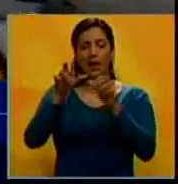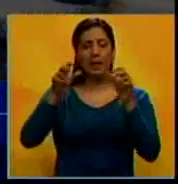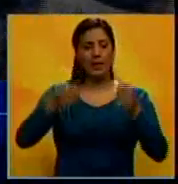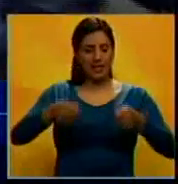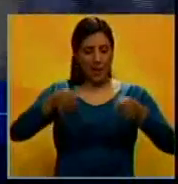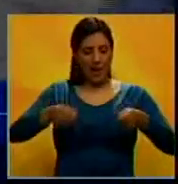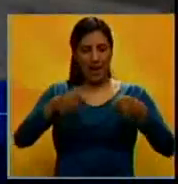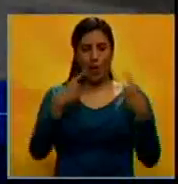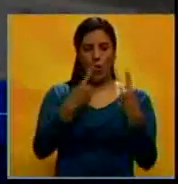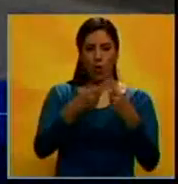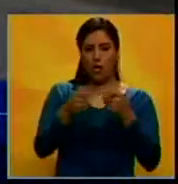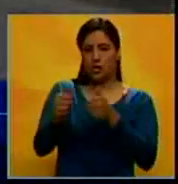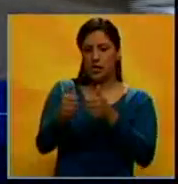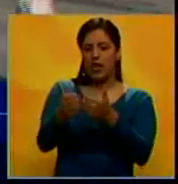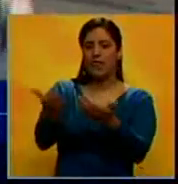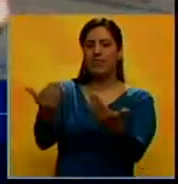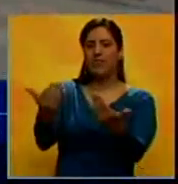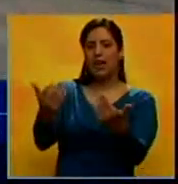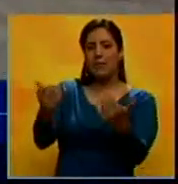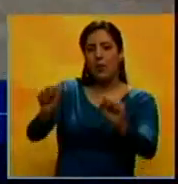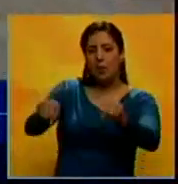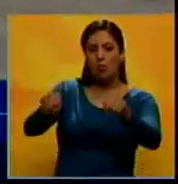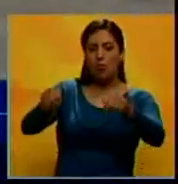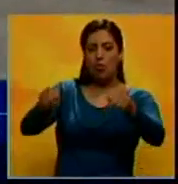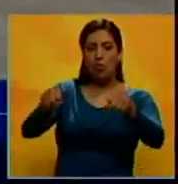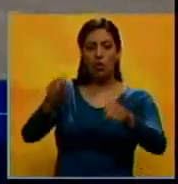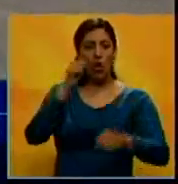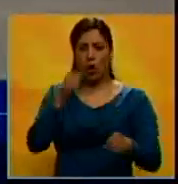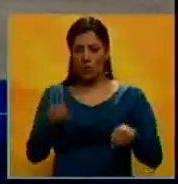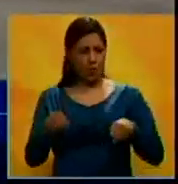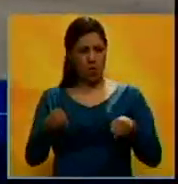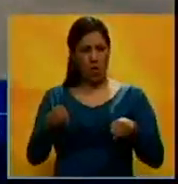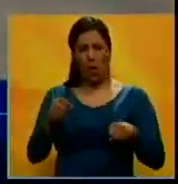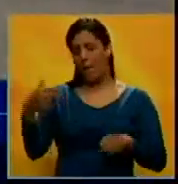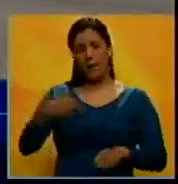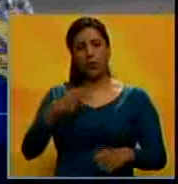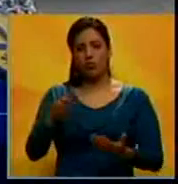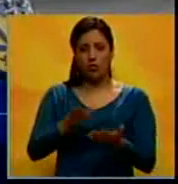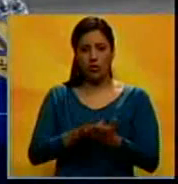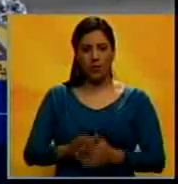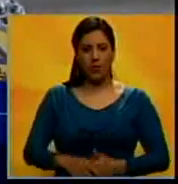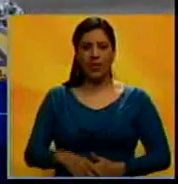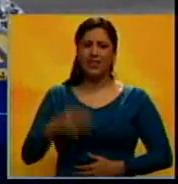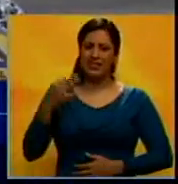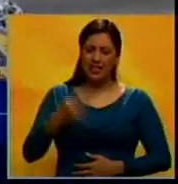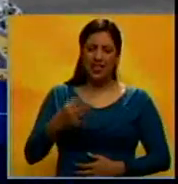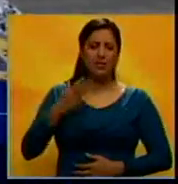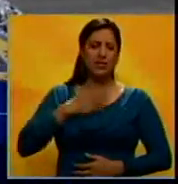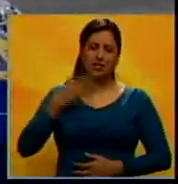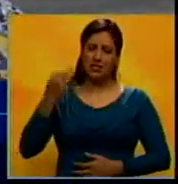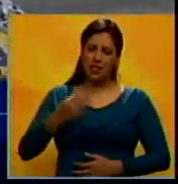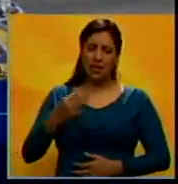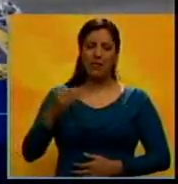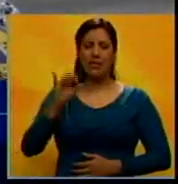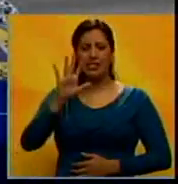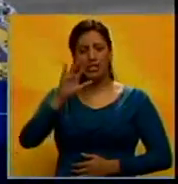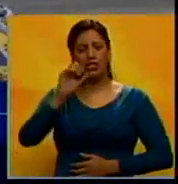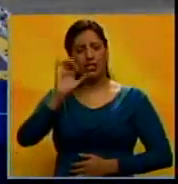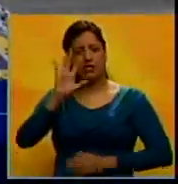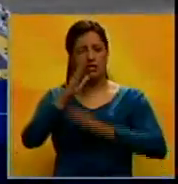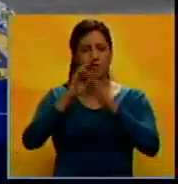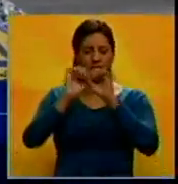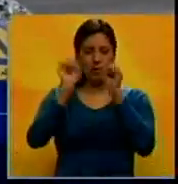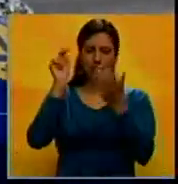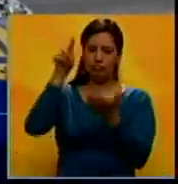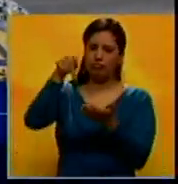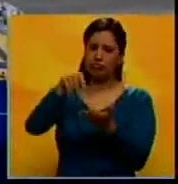un supermercado de la zona y le exigieron que entregara la moto y al oponerse le dispararon. Siempre llego por lo general a 5, 5:30 de